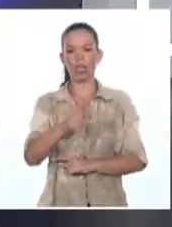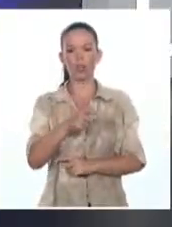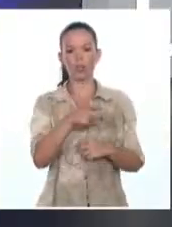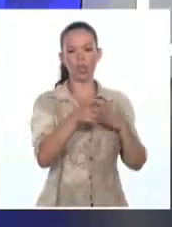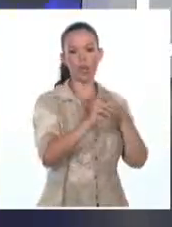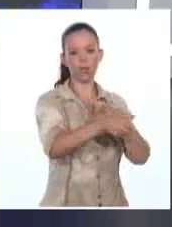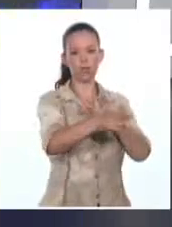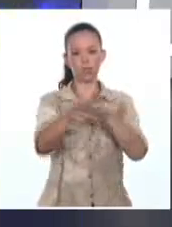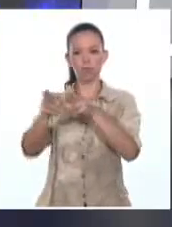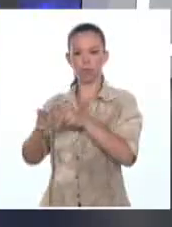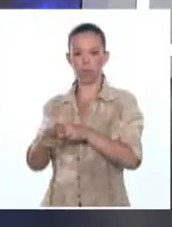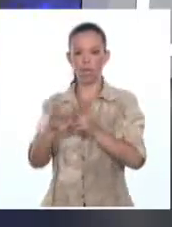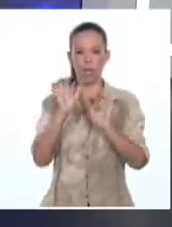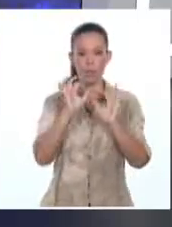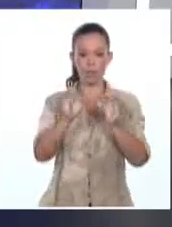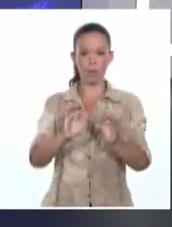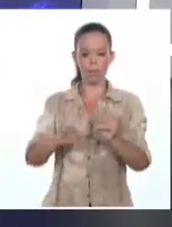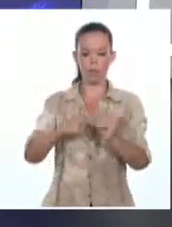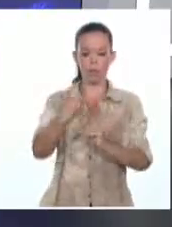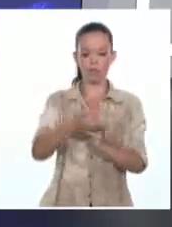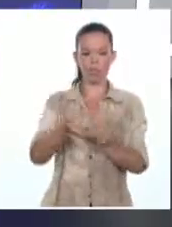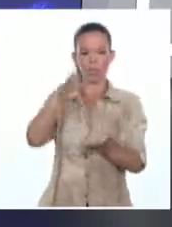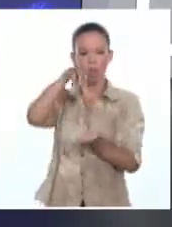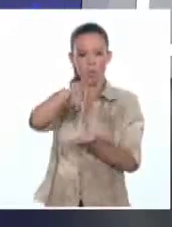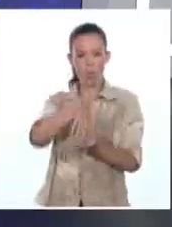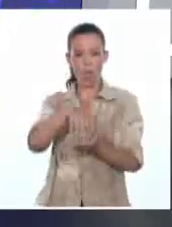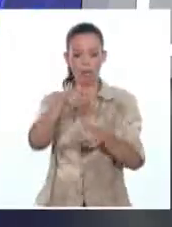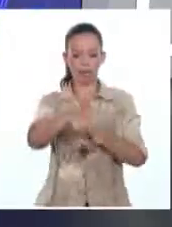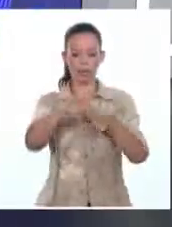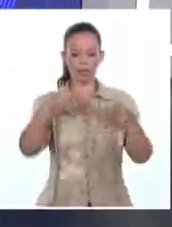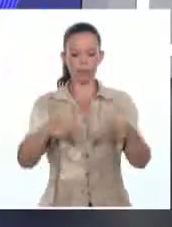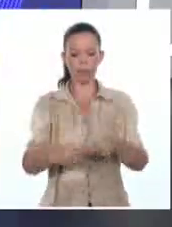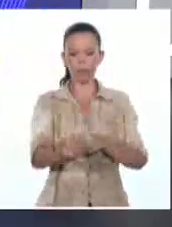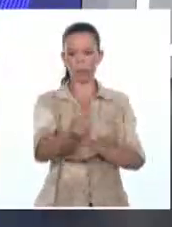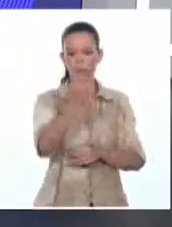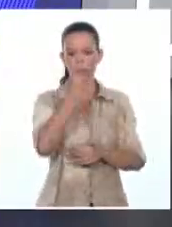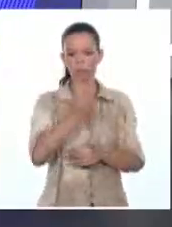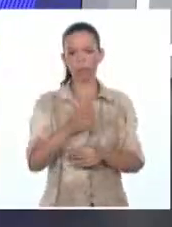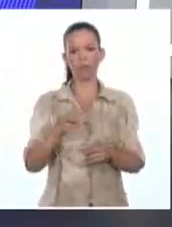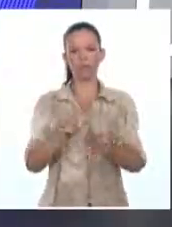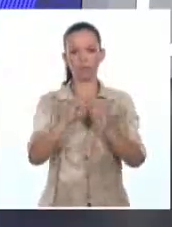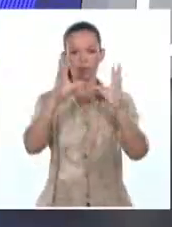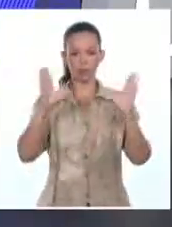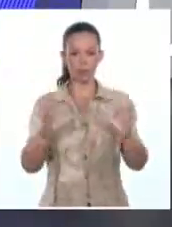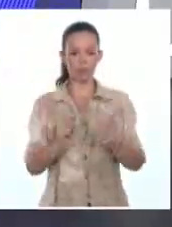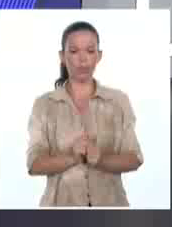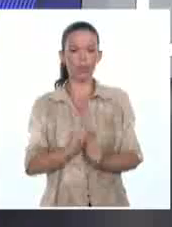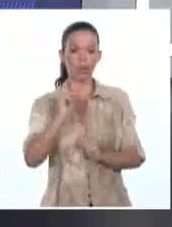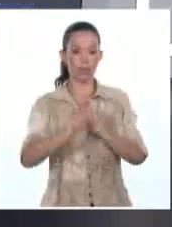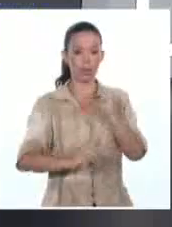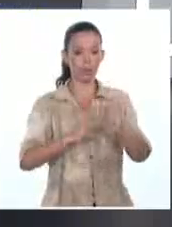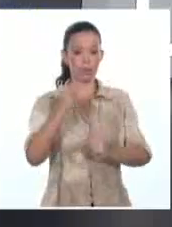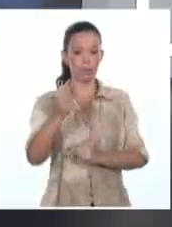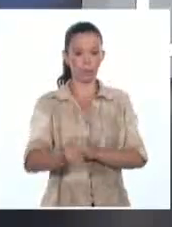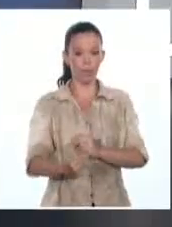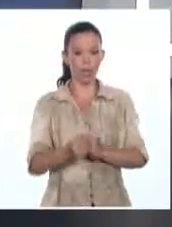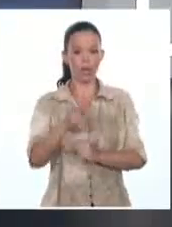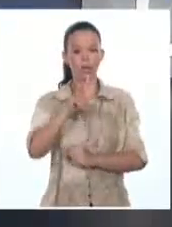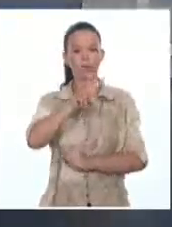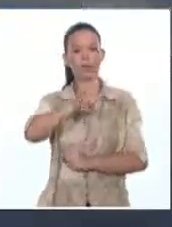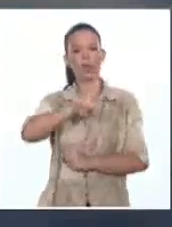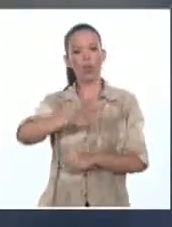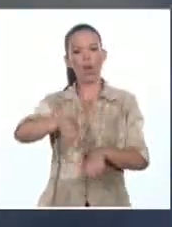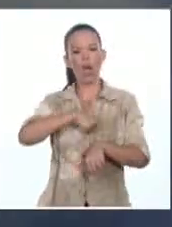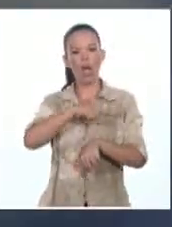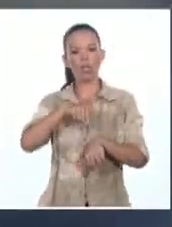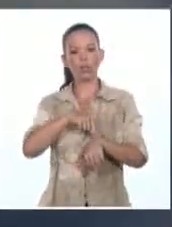lugar donde estaba hoy desayunando con su familia cuando faltan menos de 24 horas para los comicios generales. El aspirante